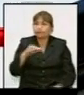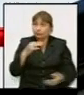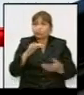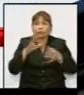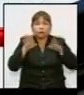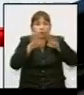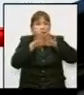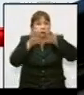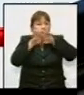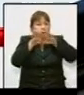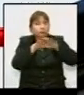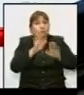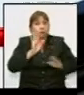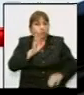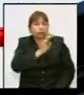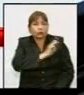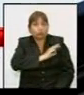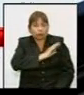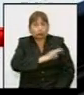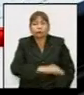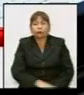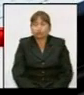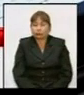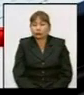el cumplimiento de su misión.